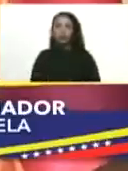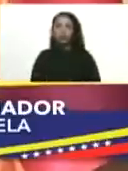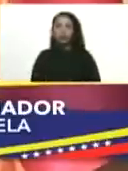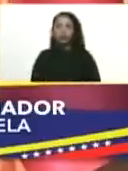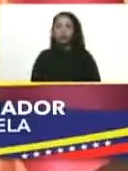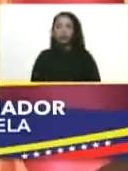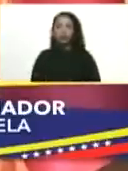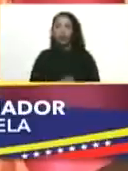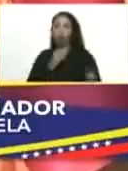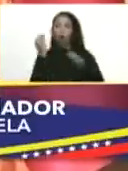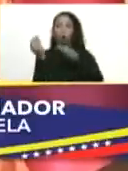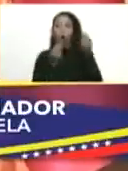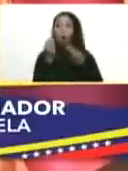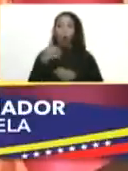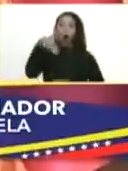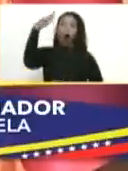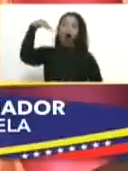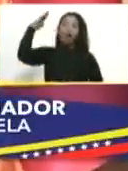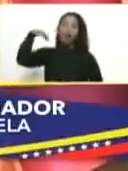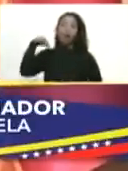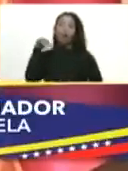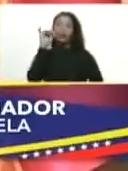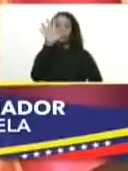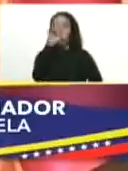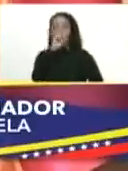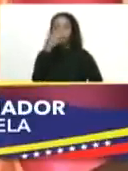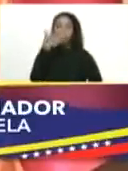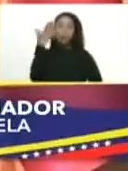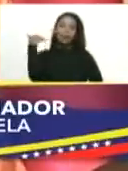¿Cómo estábamos hace 5 años? ¿Cómo estamos hoy?